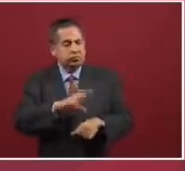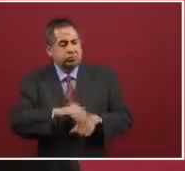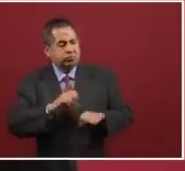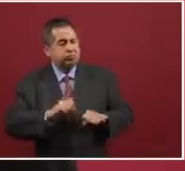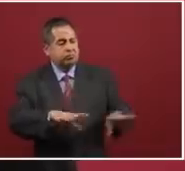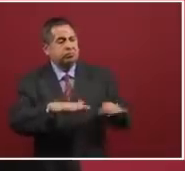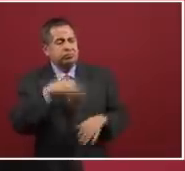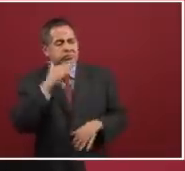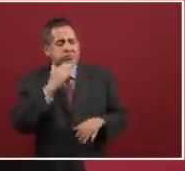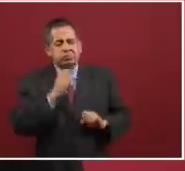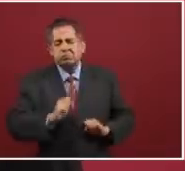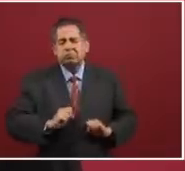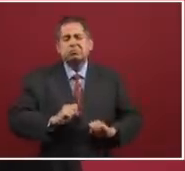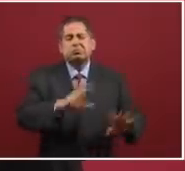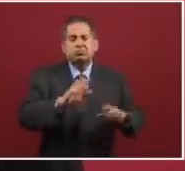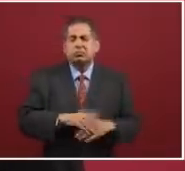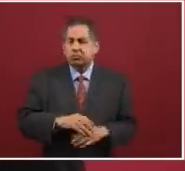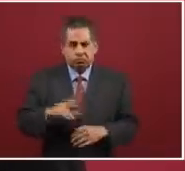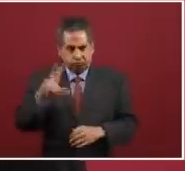la impunidad,